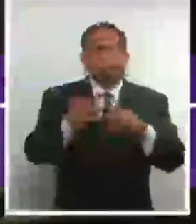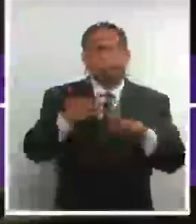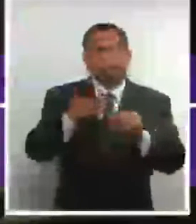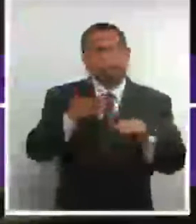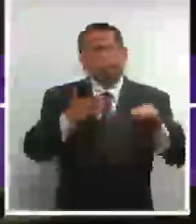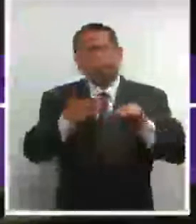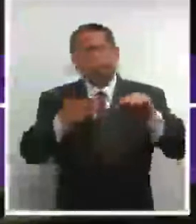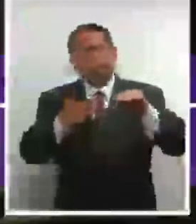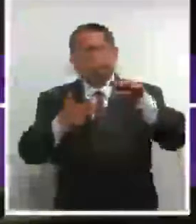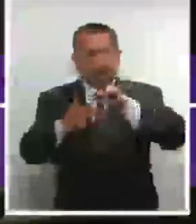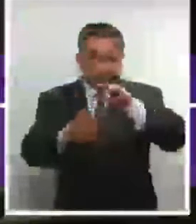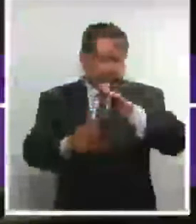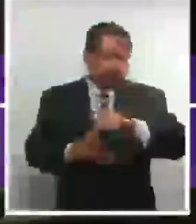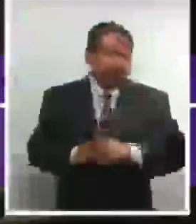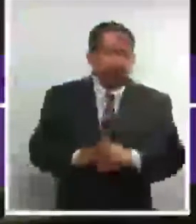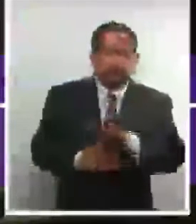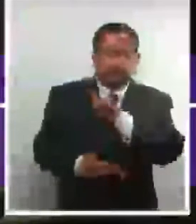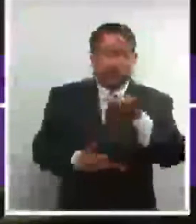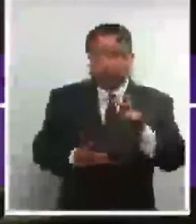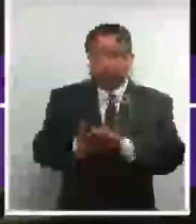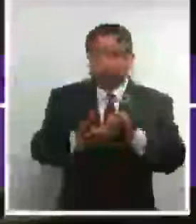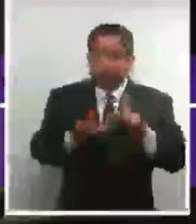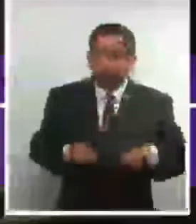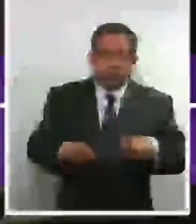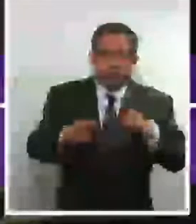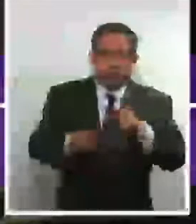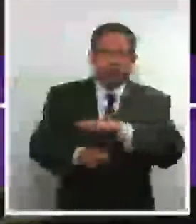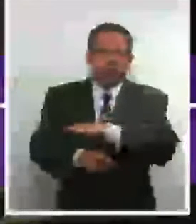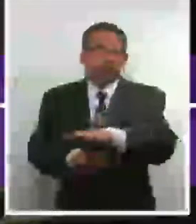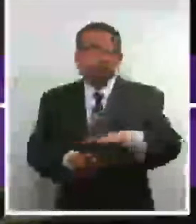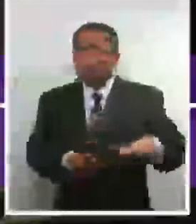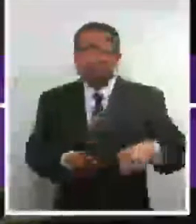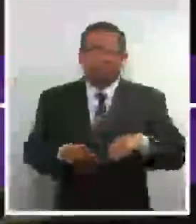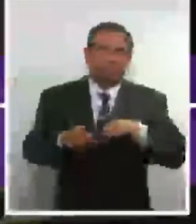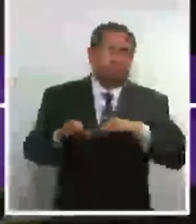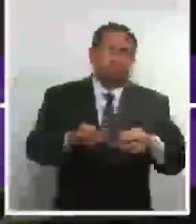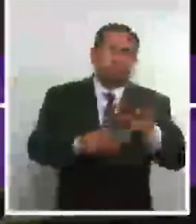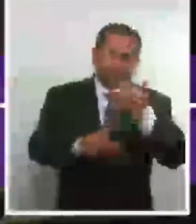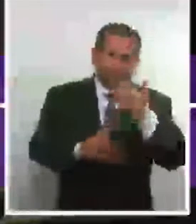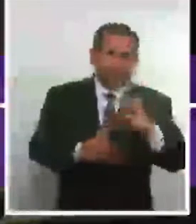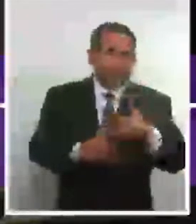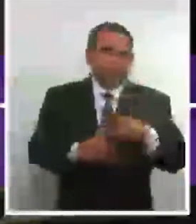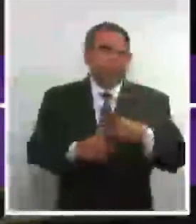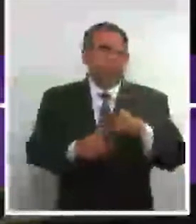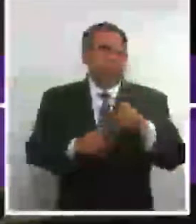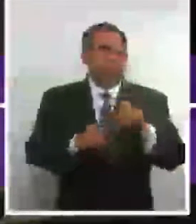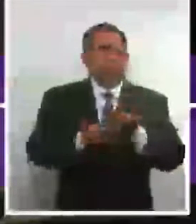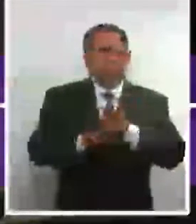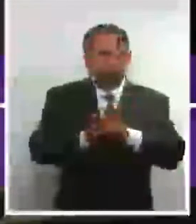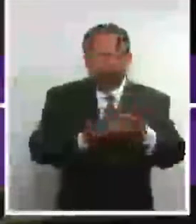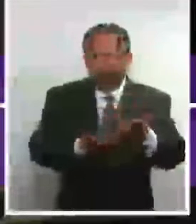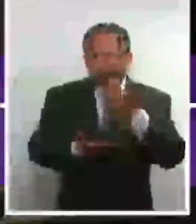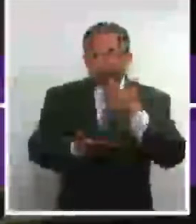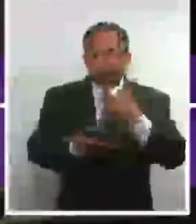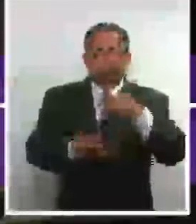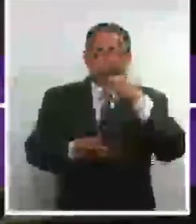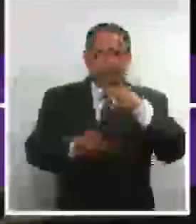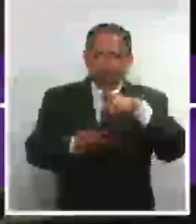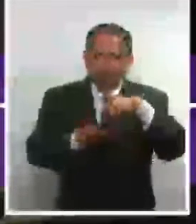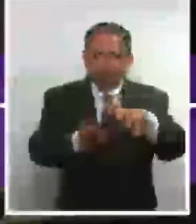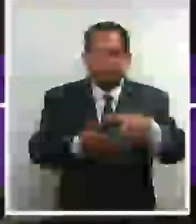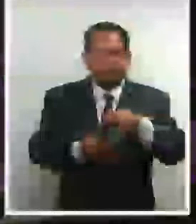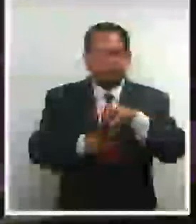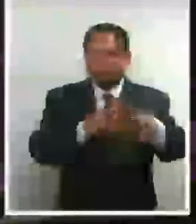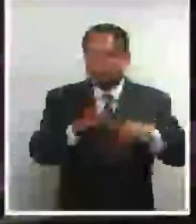separación. La ley garantizará condiciones laborales y prestaciones suficientes y dignas. Inciso